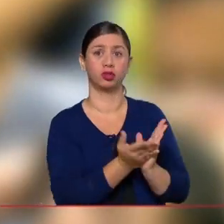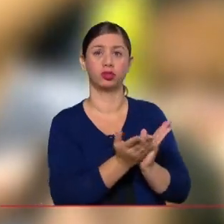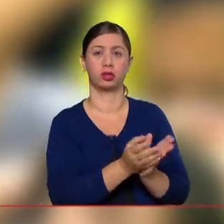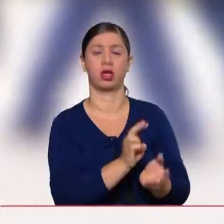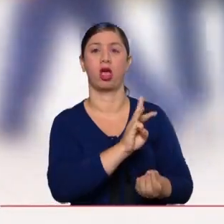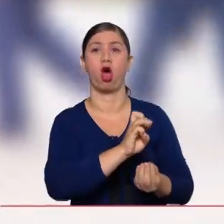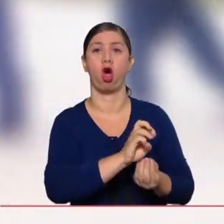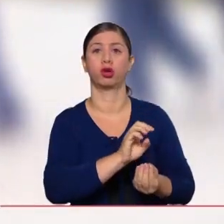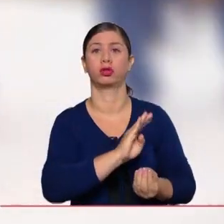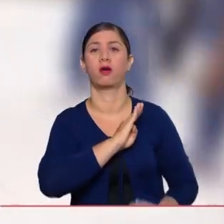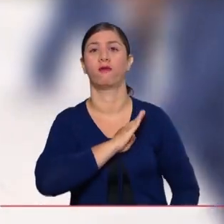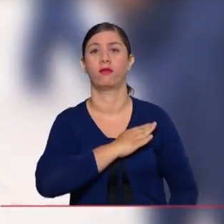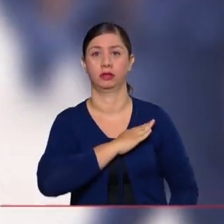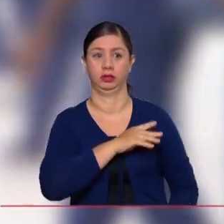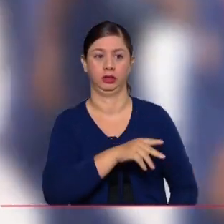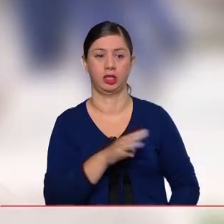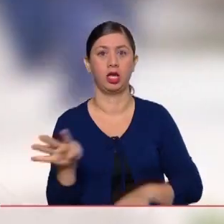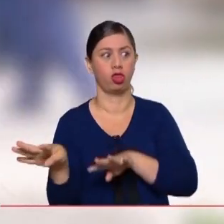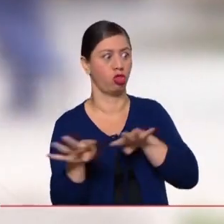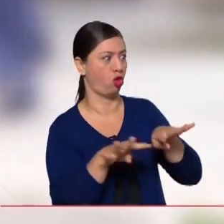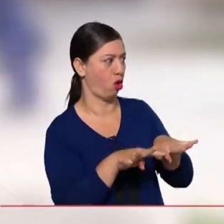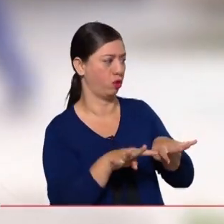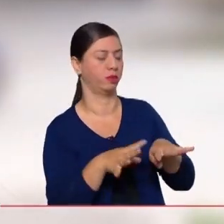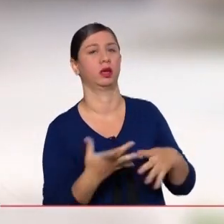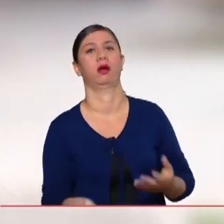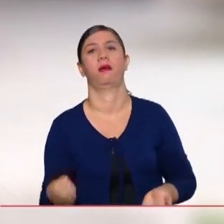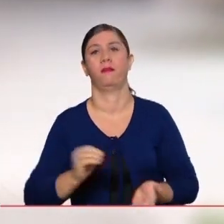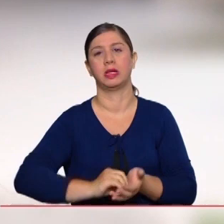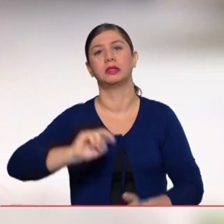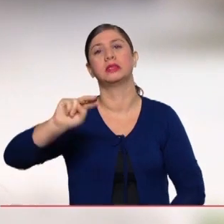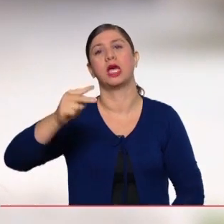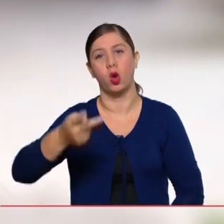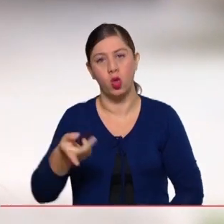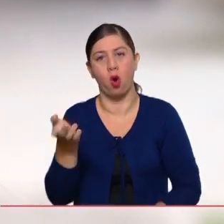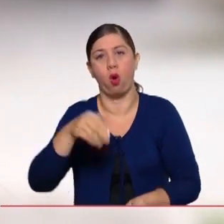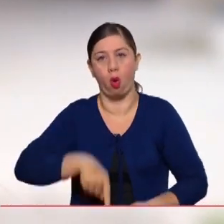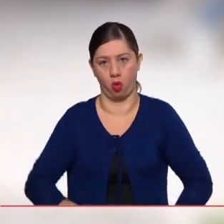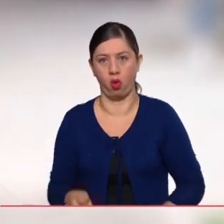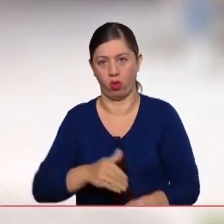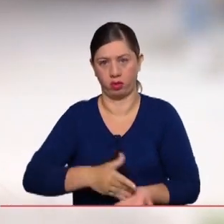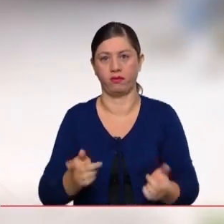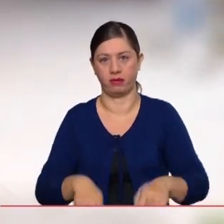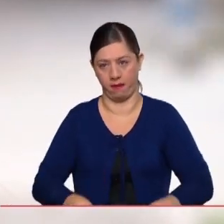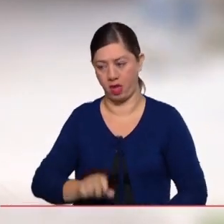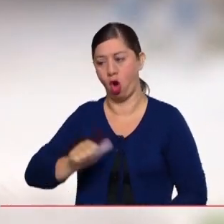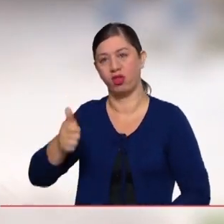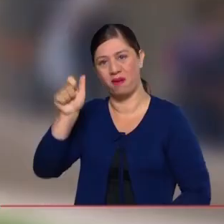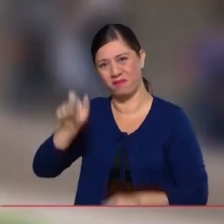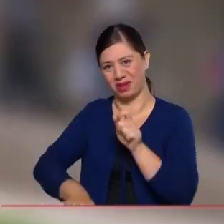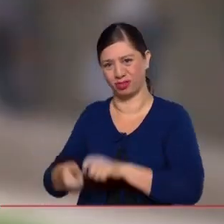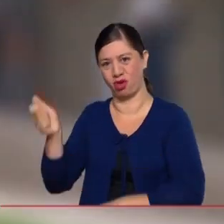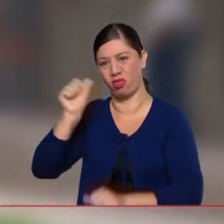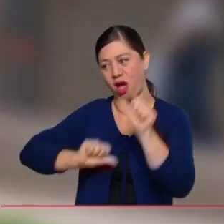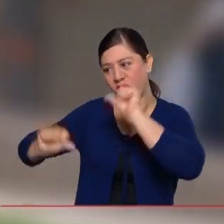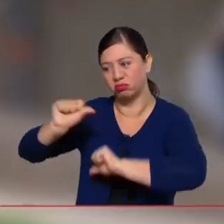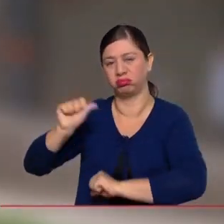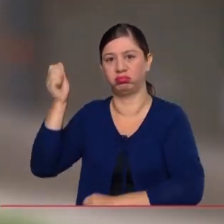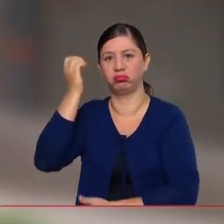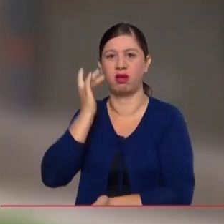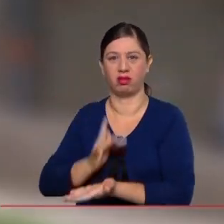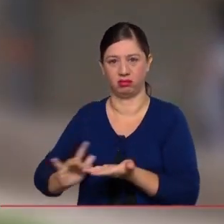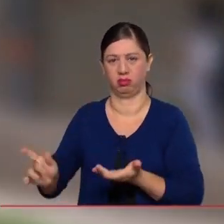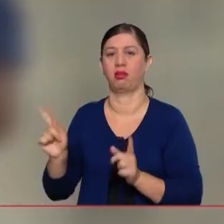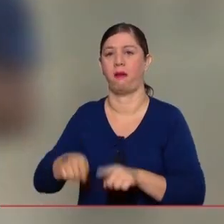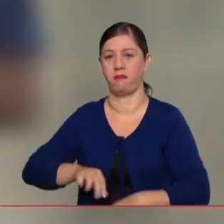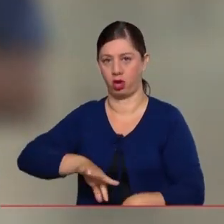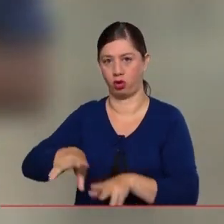grado delante de sus compañeros. Este es el segundo caso en el colegio tras el asalto a un aseador del plantel. Otro caso ocurrió en